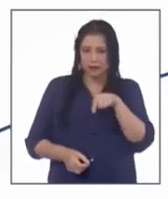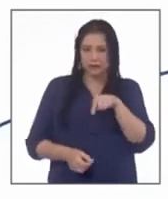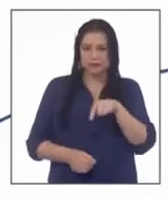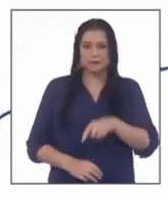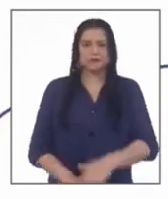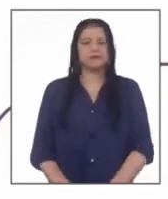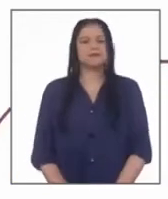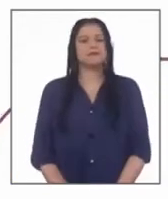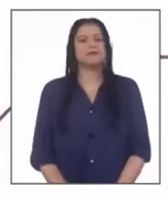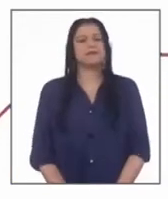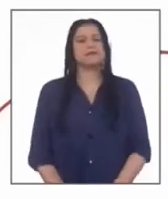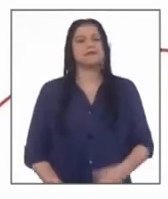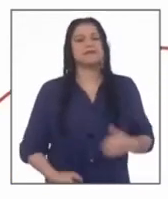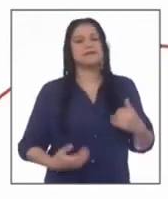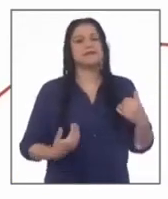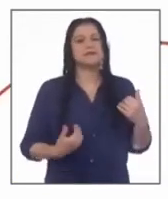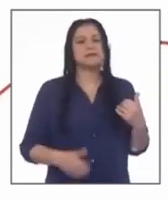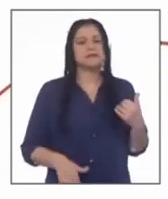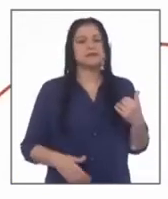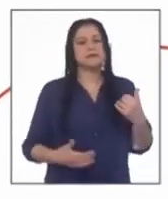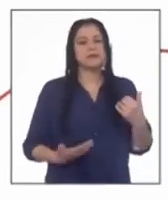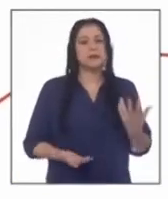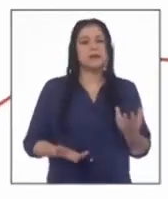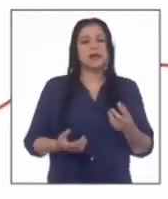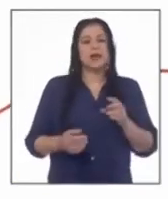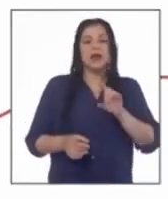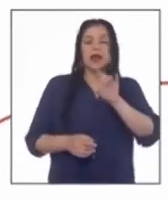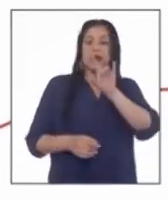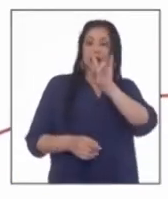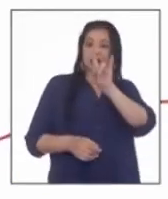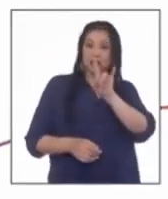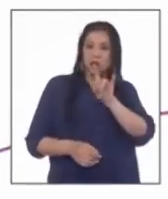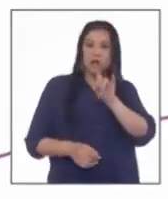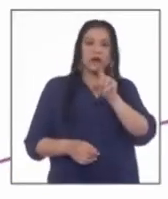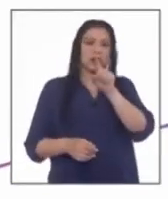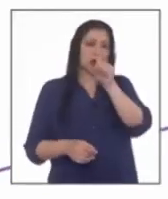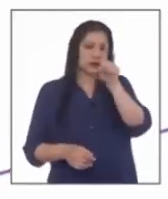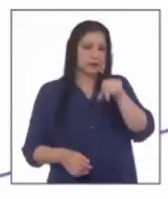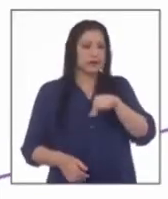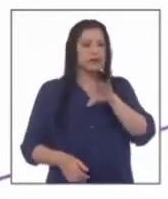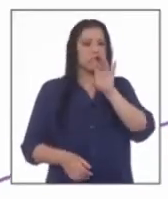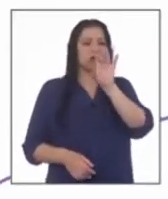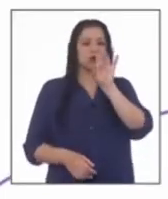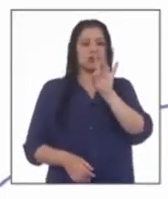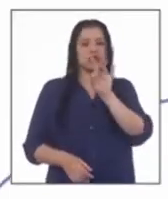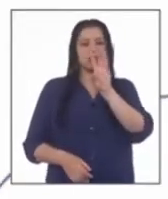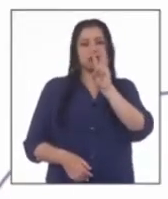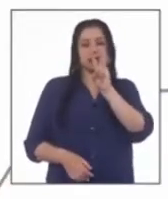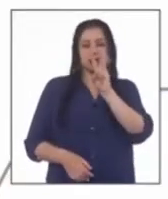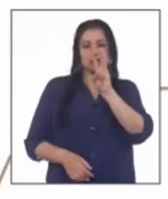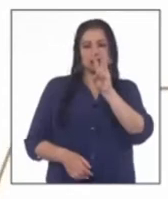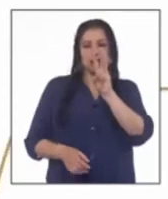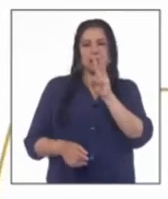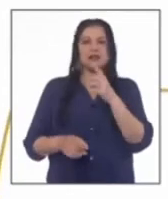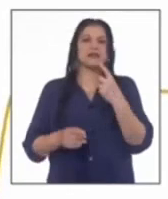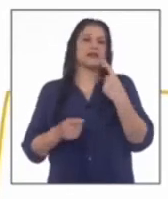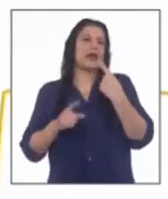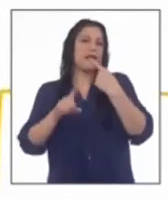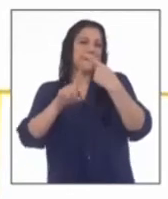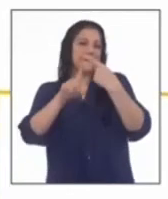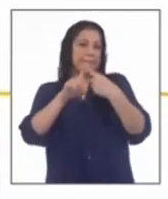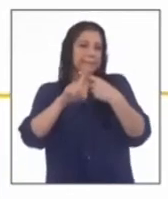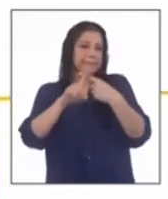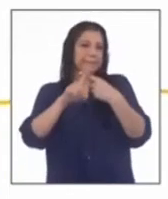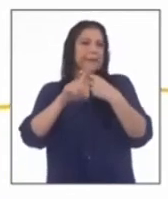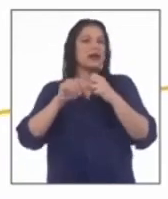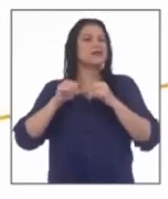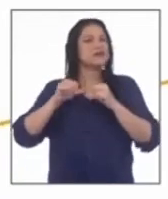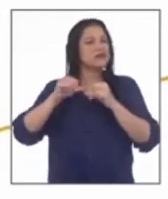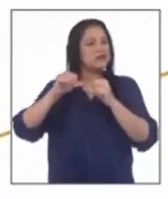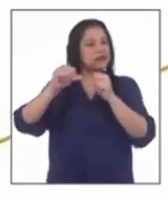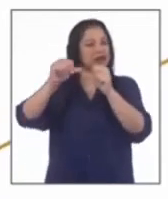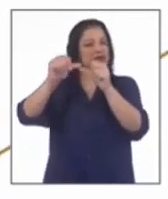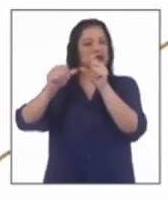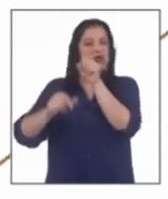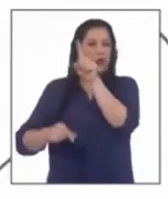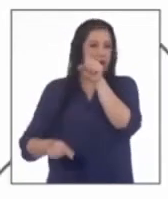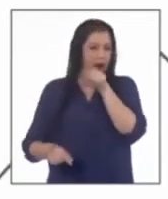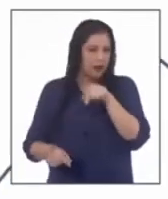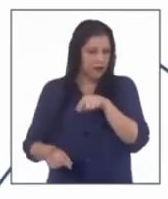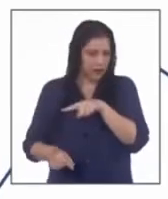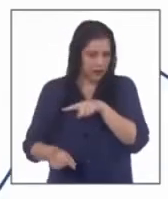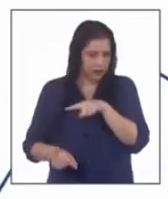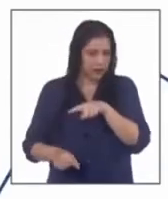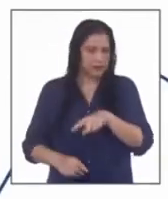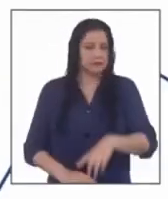hasta 40, cerrado en 40. Unido con el intervalo semiabierto por la derecha desde 86, cerrado en 86, hasta el más